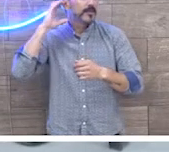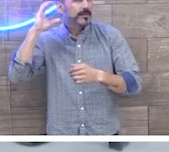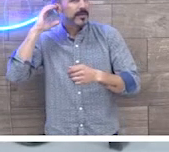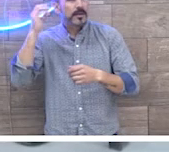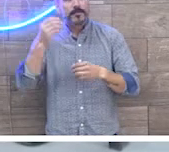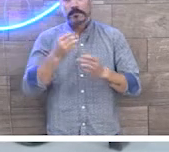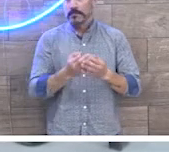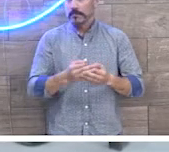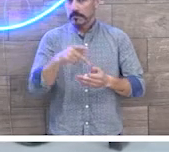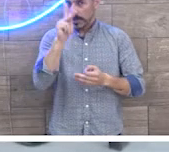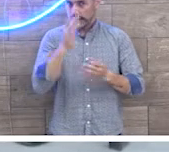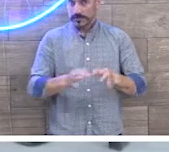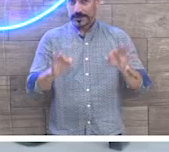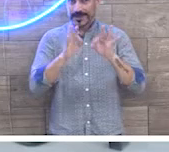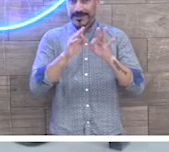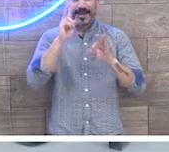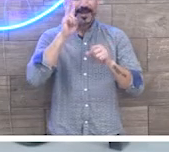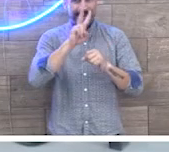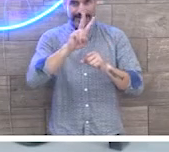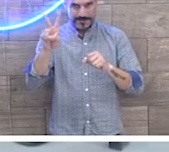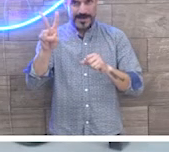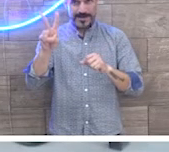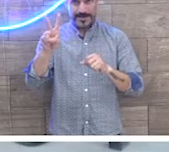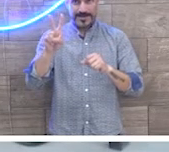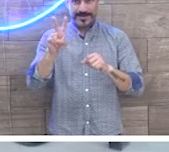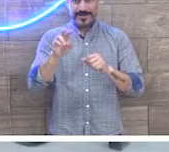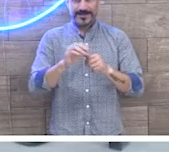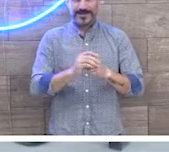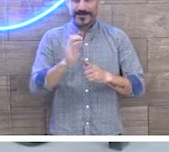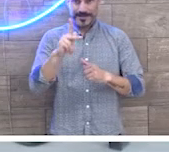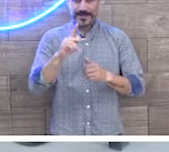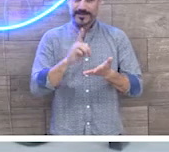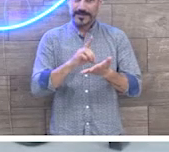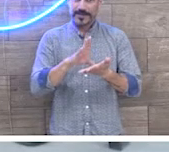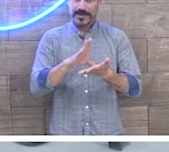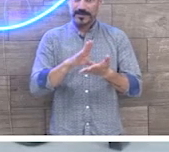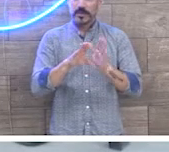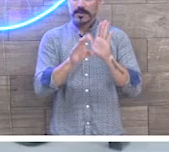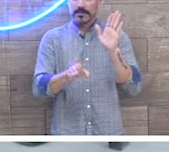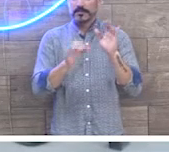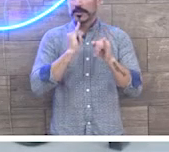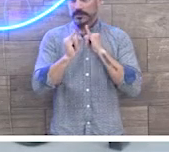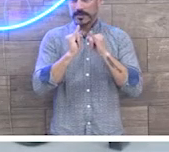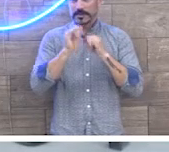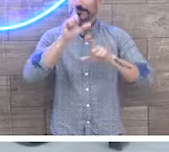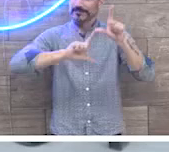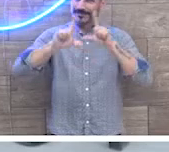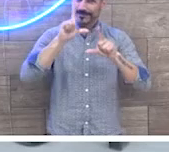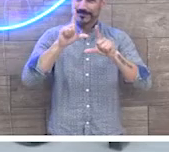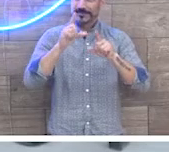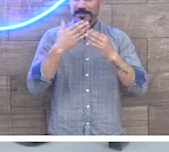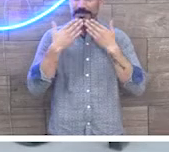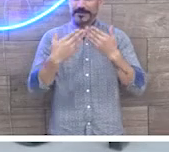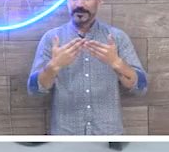Creo que es muy importante que la gente vea las cosas para que como que caiga en cuenta. Así es, Jorge, que